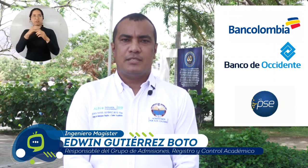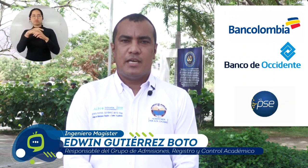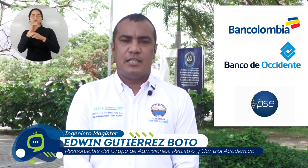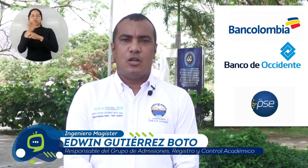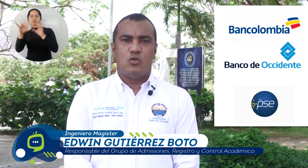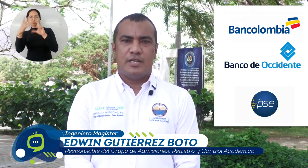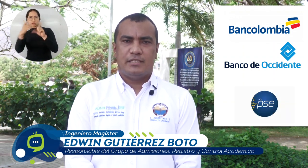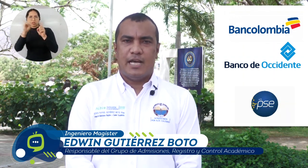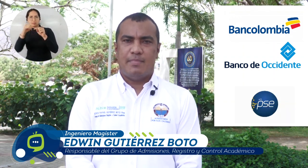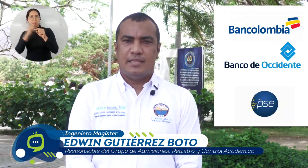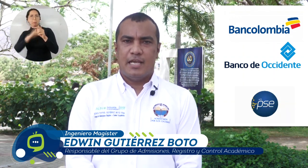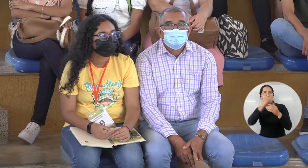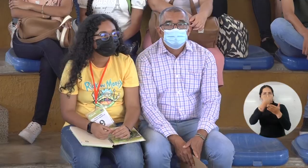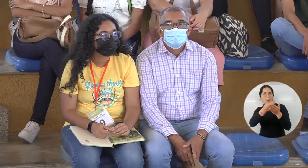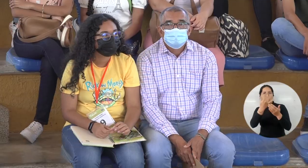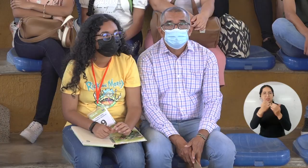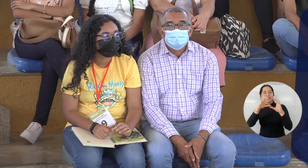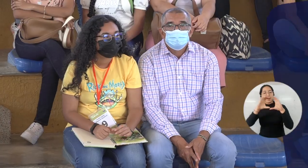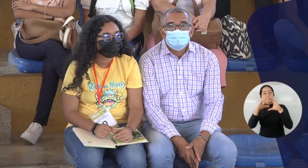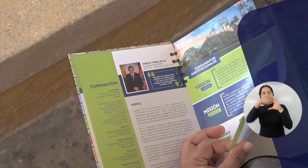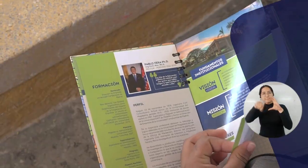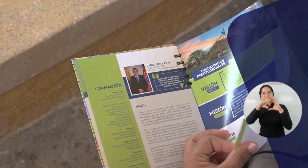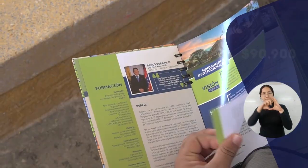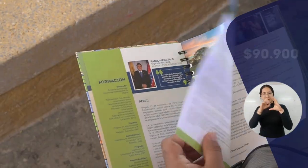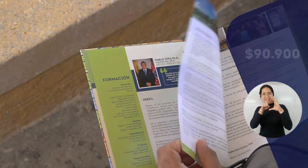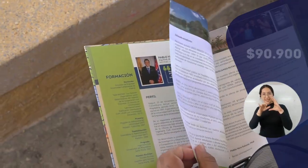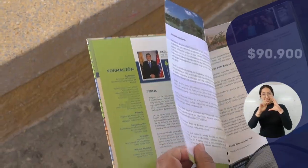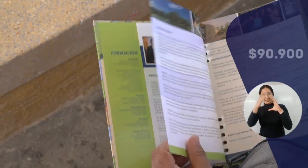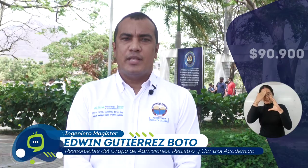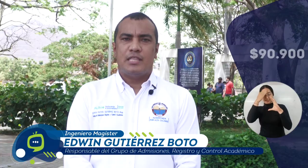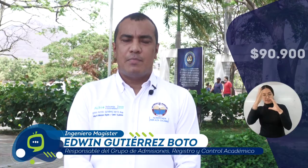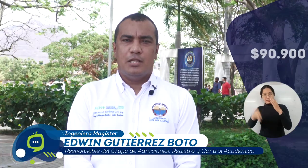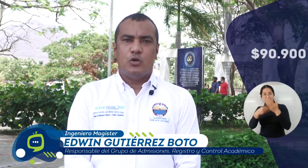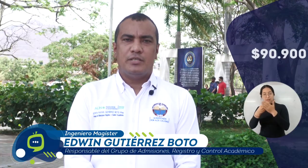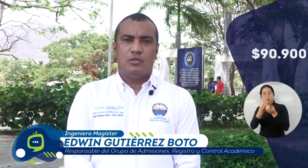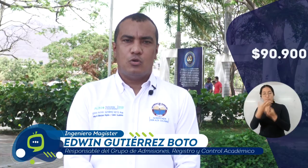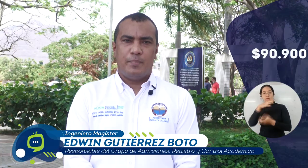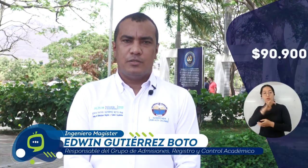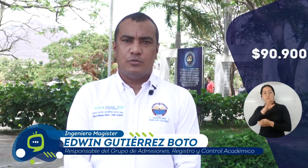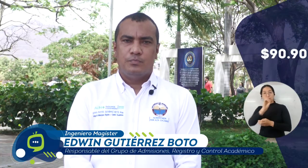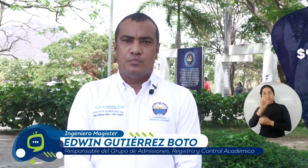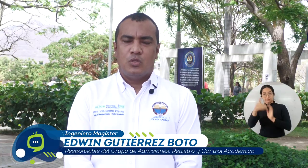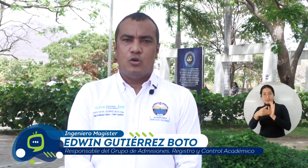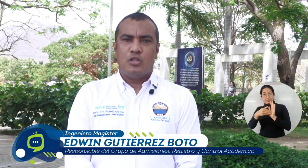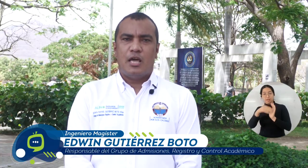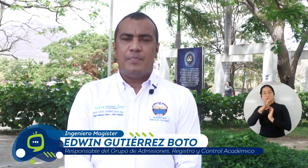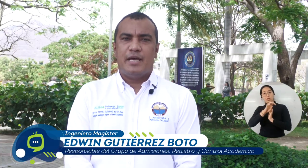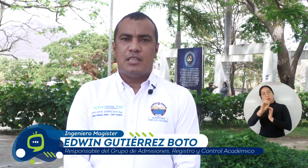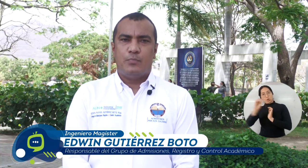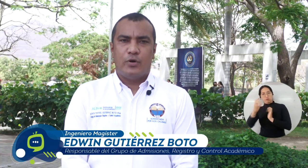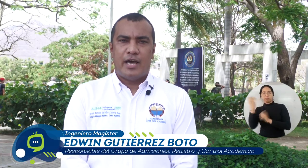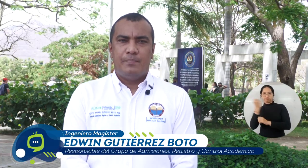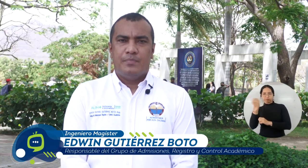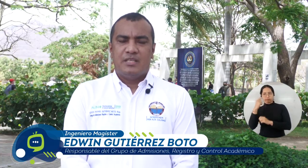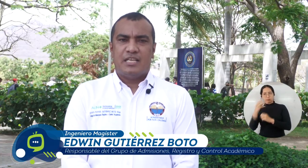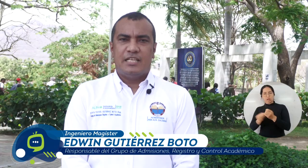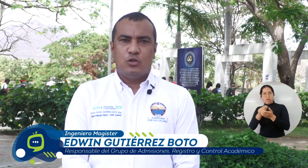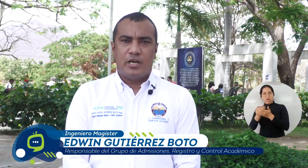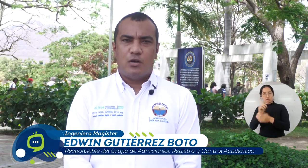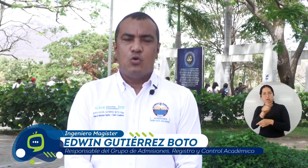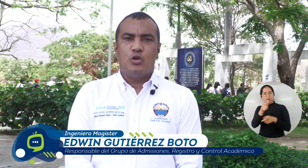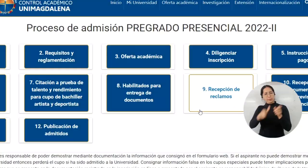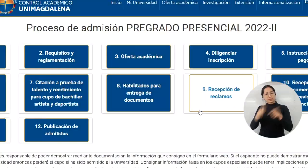el botón de PCE de la Universidad del Magdalena. Cabe resaltar que el valor de la inscripción es $90.900 pesos, donde el aspirante podrá